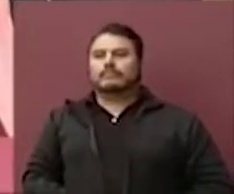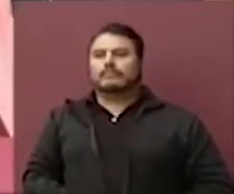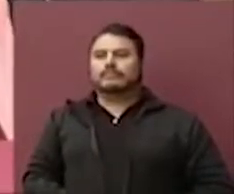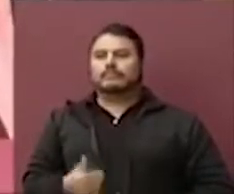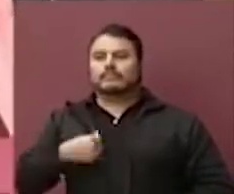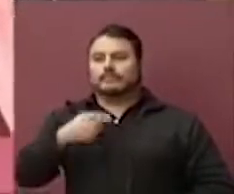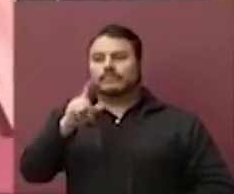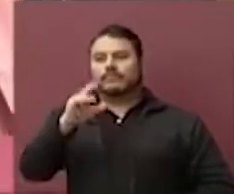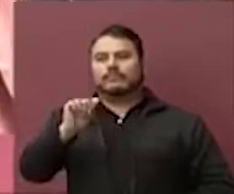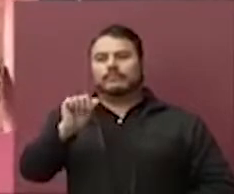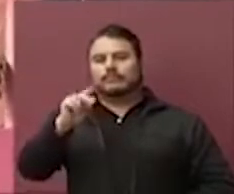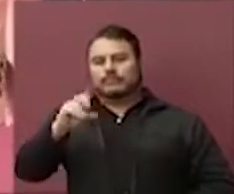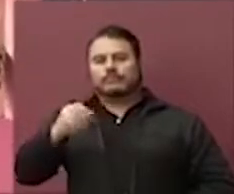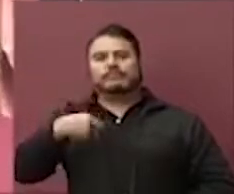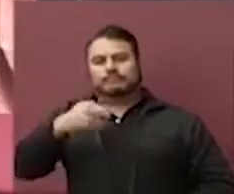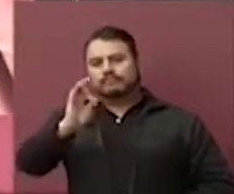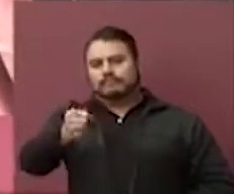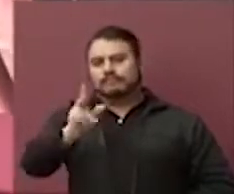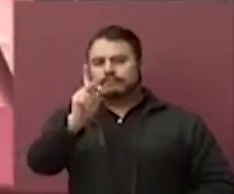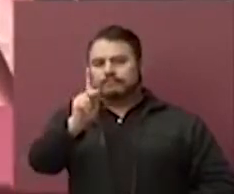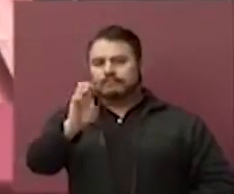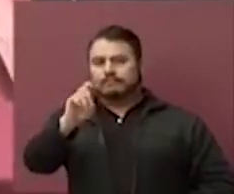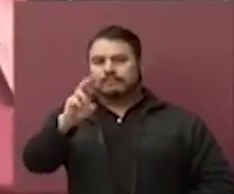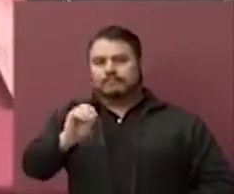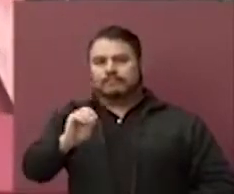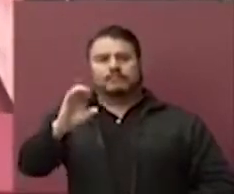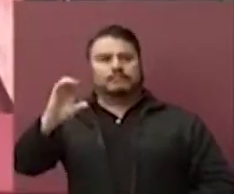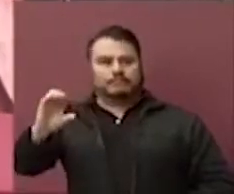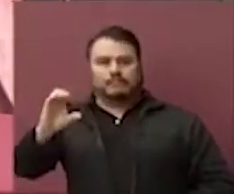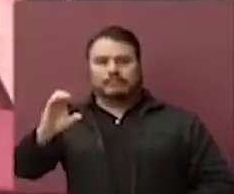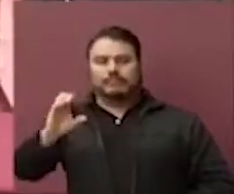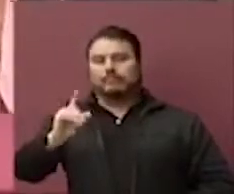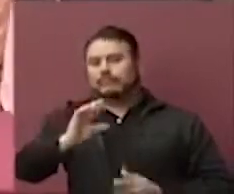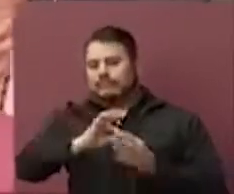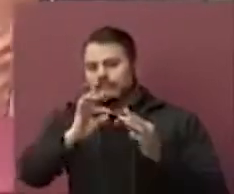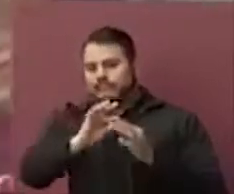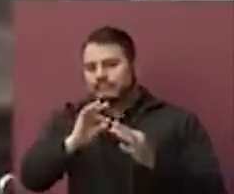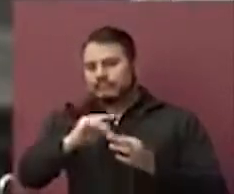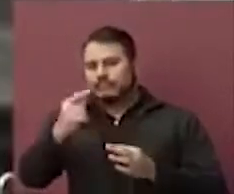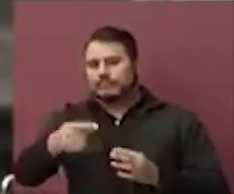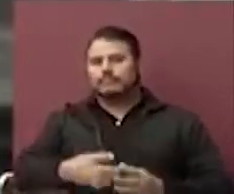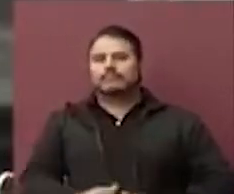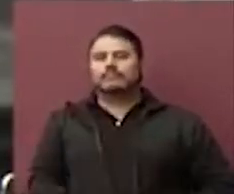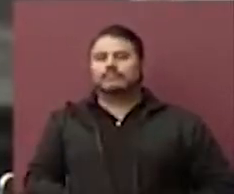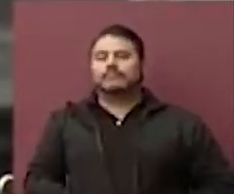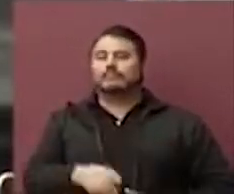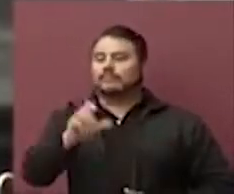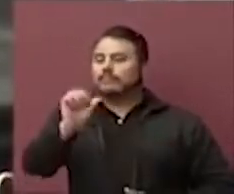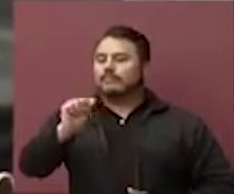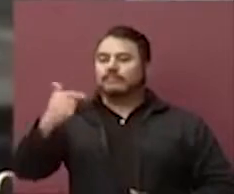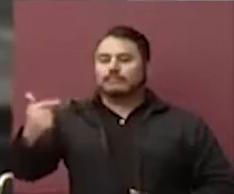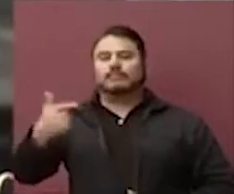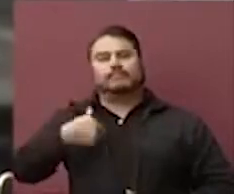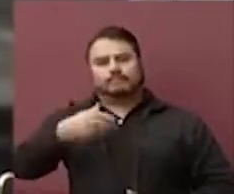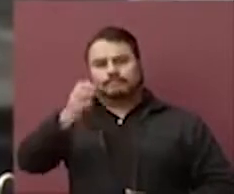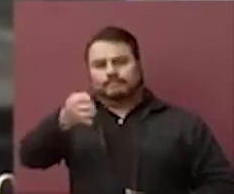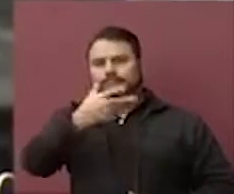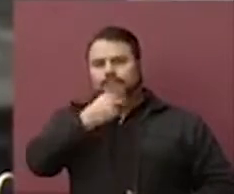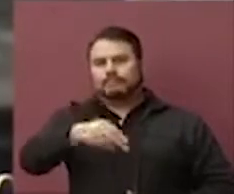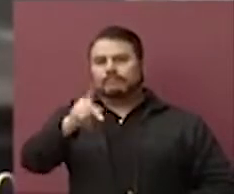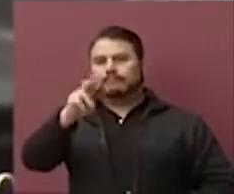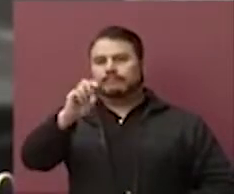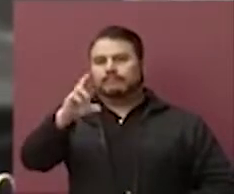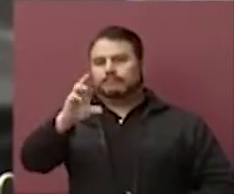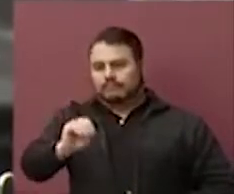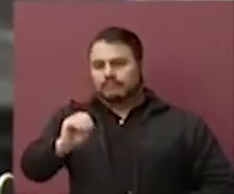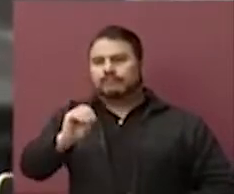Luis Antonio Quesada, a favor de Pedro Cruz Camarena, razonado. Arnulfo Guerrero, a favor del mayor